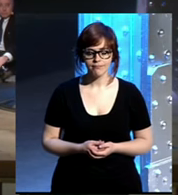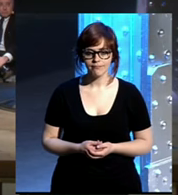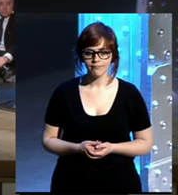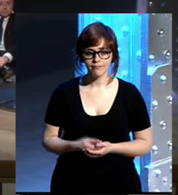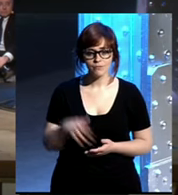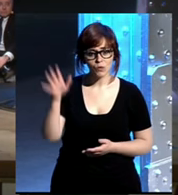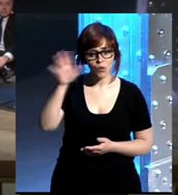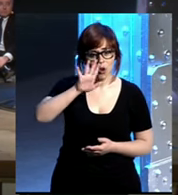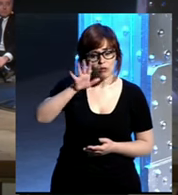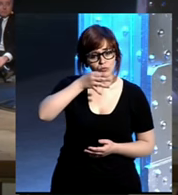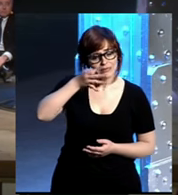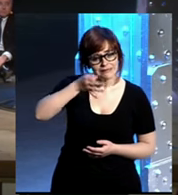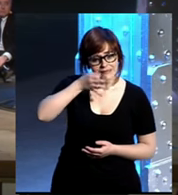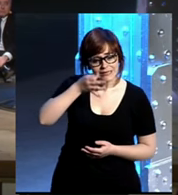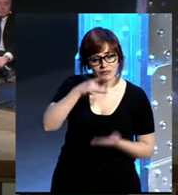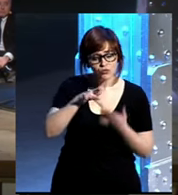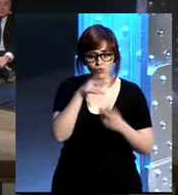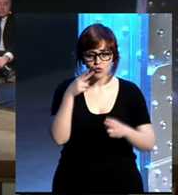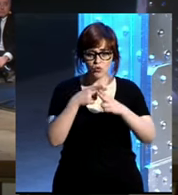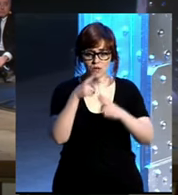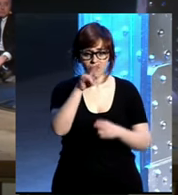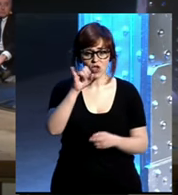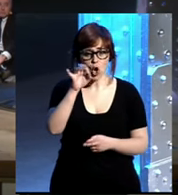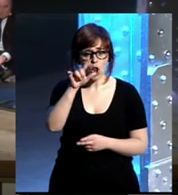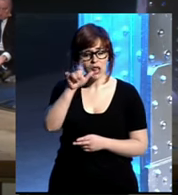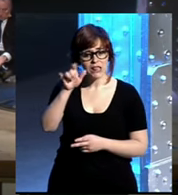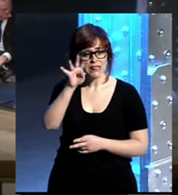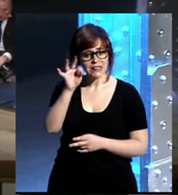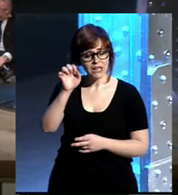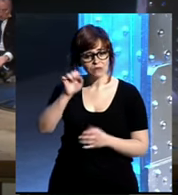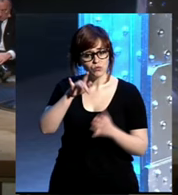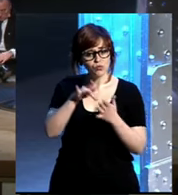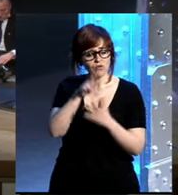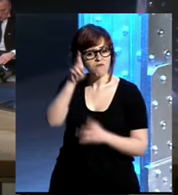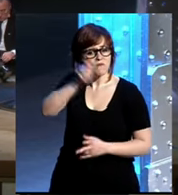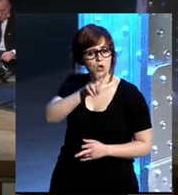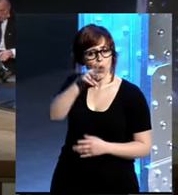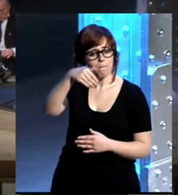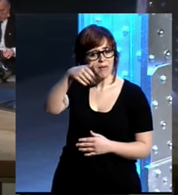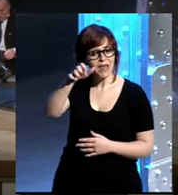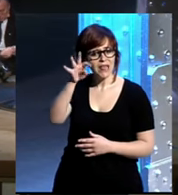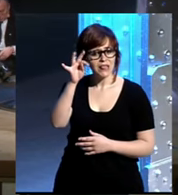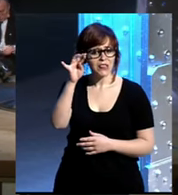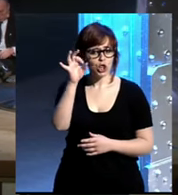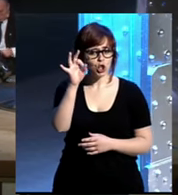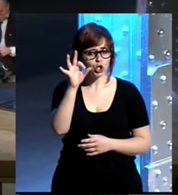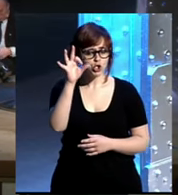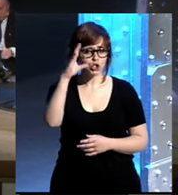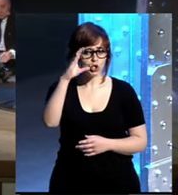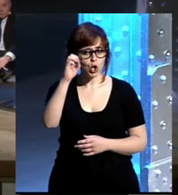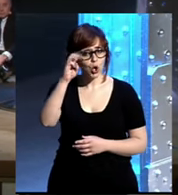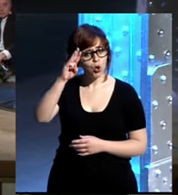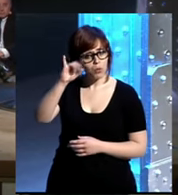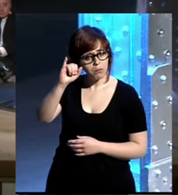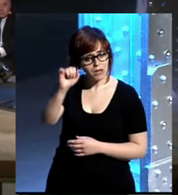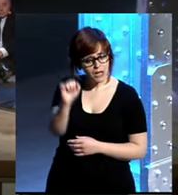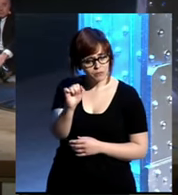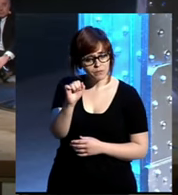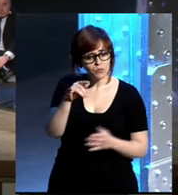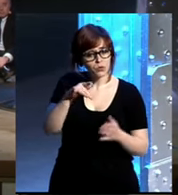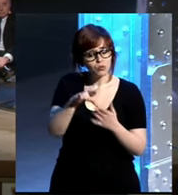Hola, buenas tardes. Yo soy Violeta, vengo de Metroscopia y escuchando un poco la presentación que habéis hecho y especialmente dirigiéndome